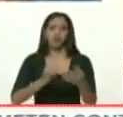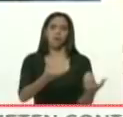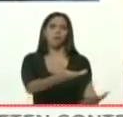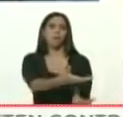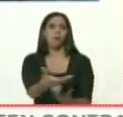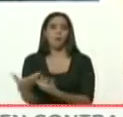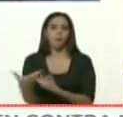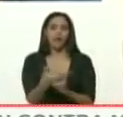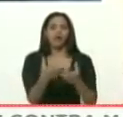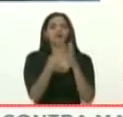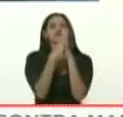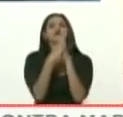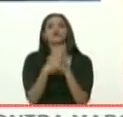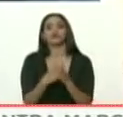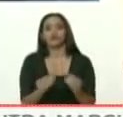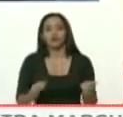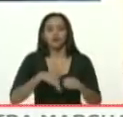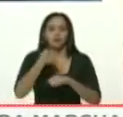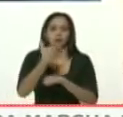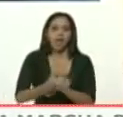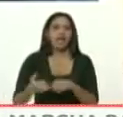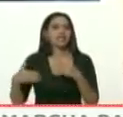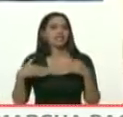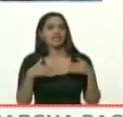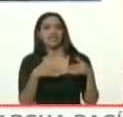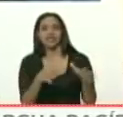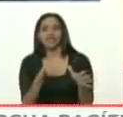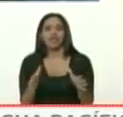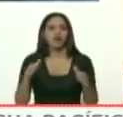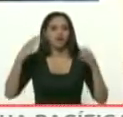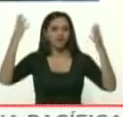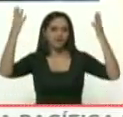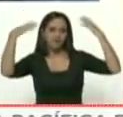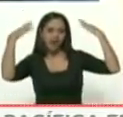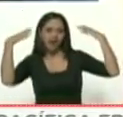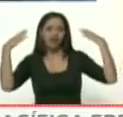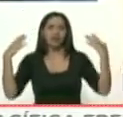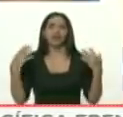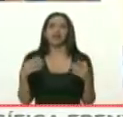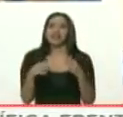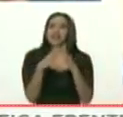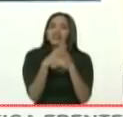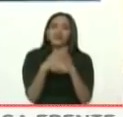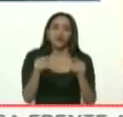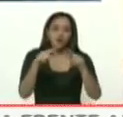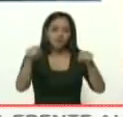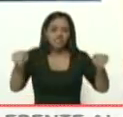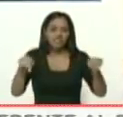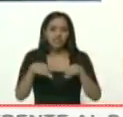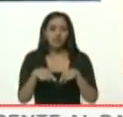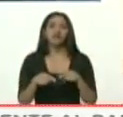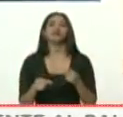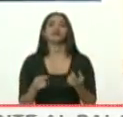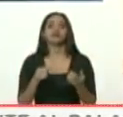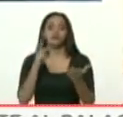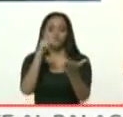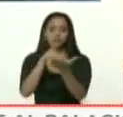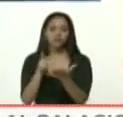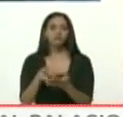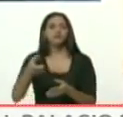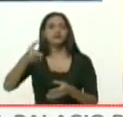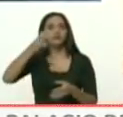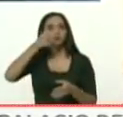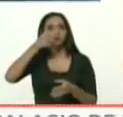despliegue, playas, ríos, balnearios, ejes carreteros, nos desplegamos para garantizar la